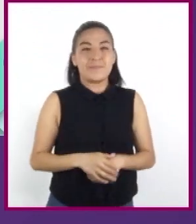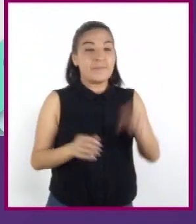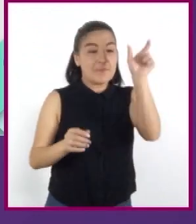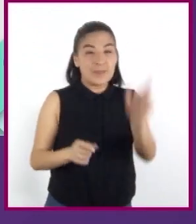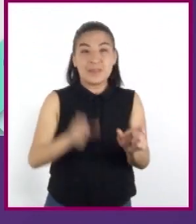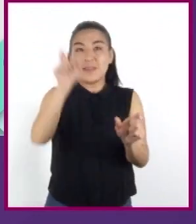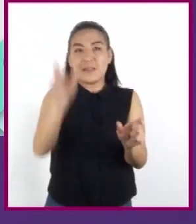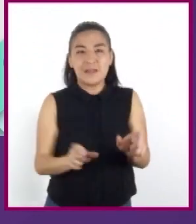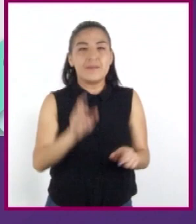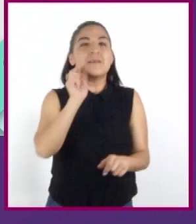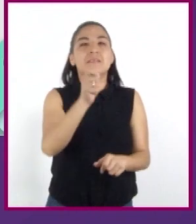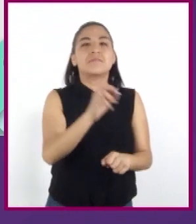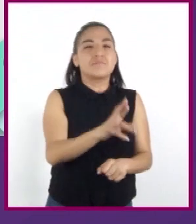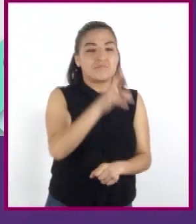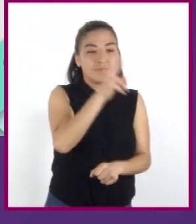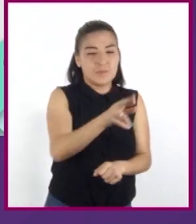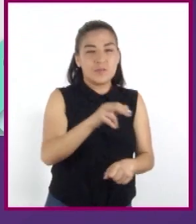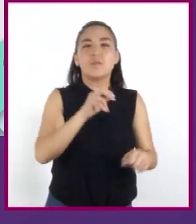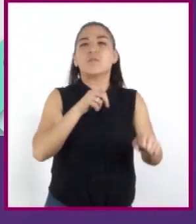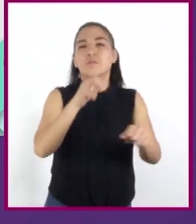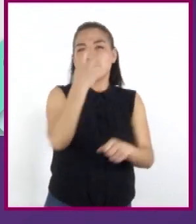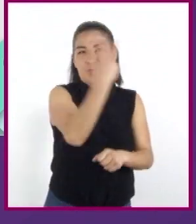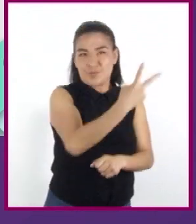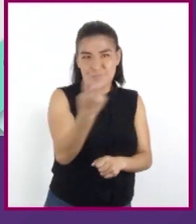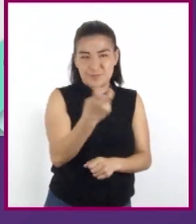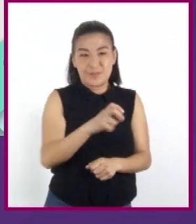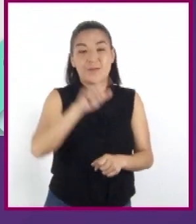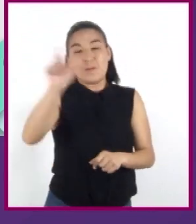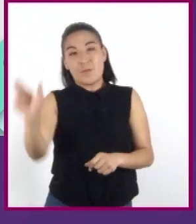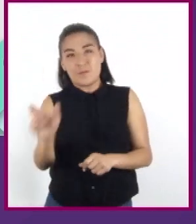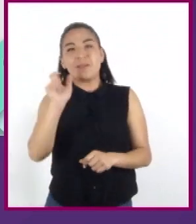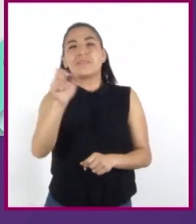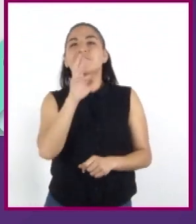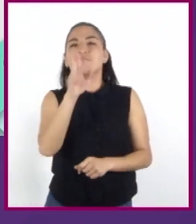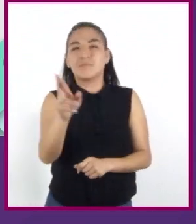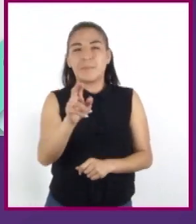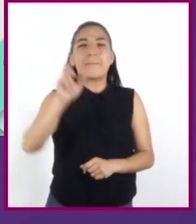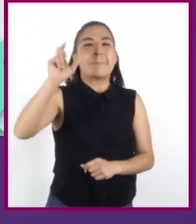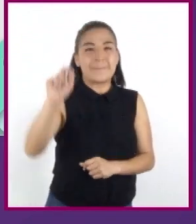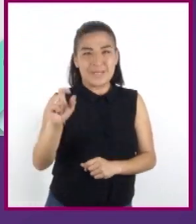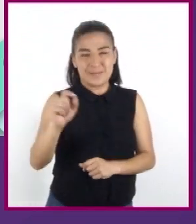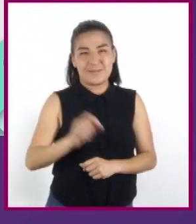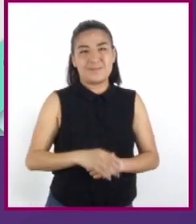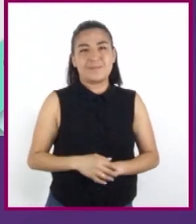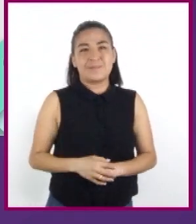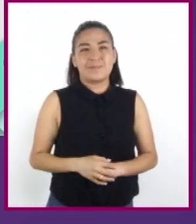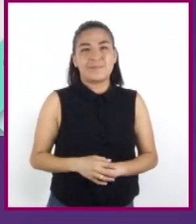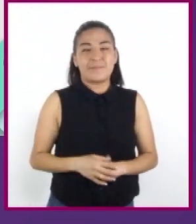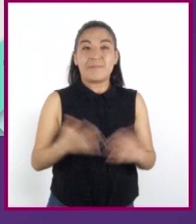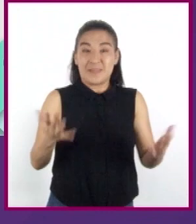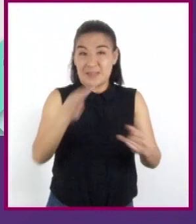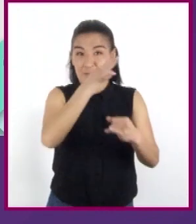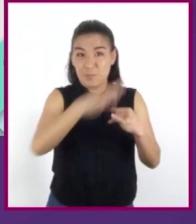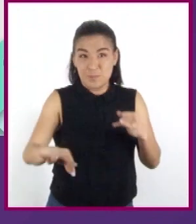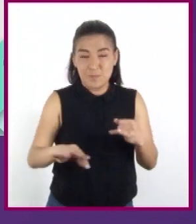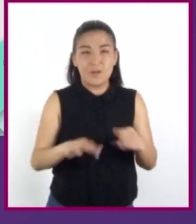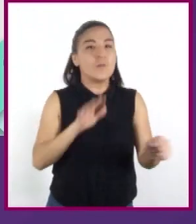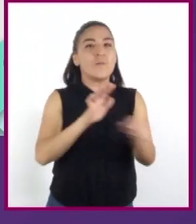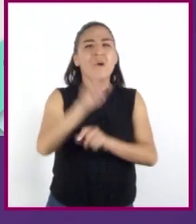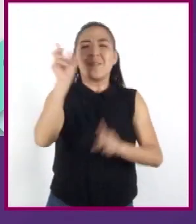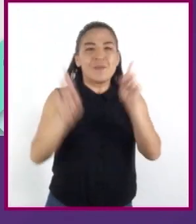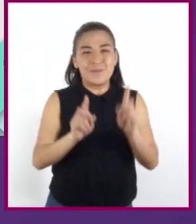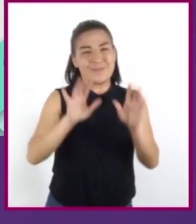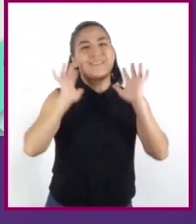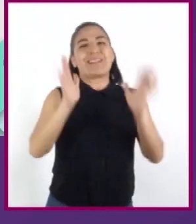de un lado el resultado es 200, mientras que del otro lado el resultado será 20. Finalmente, la incógnita se